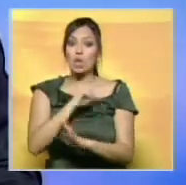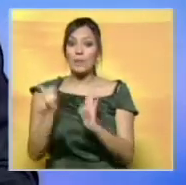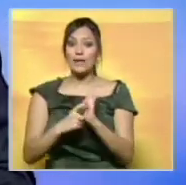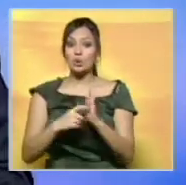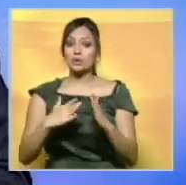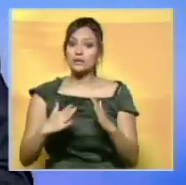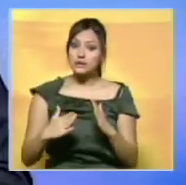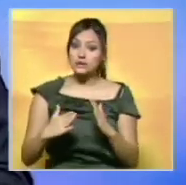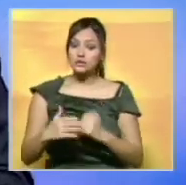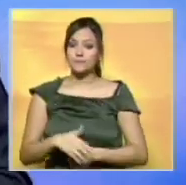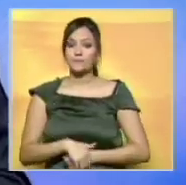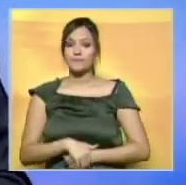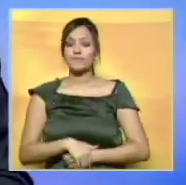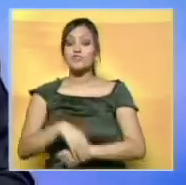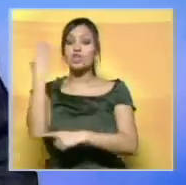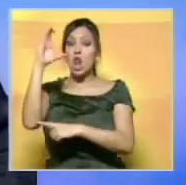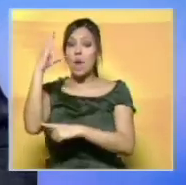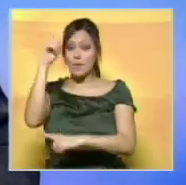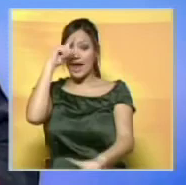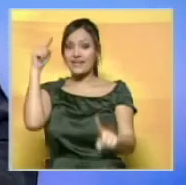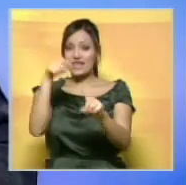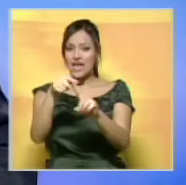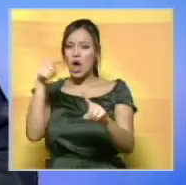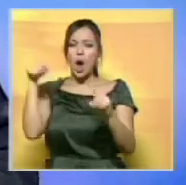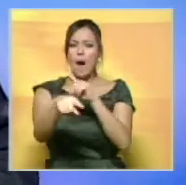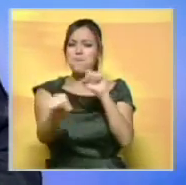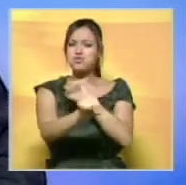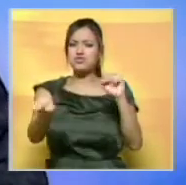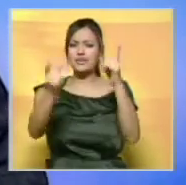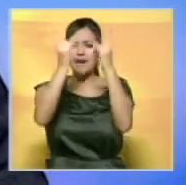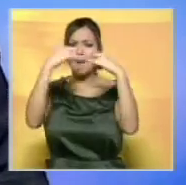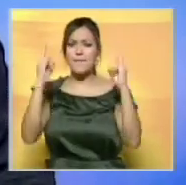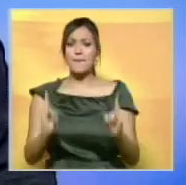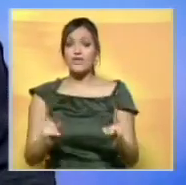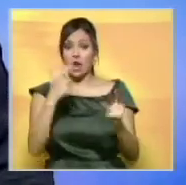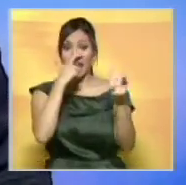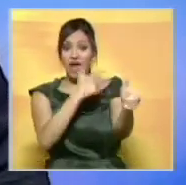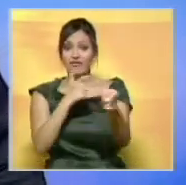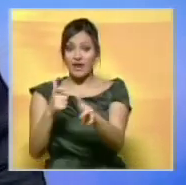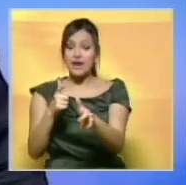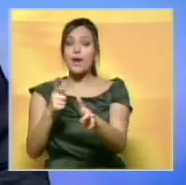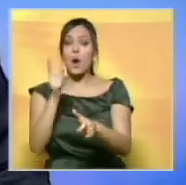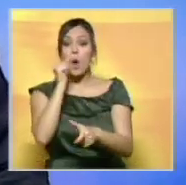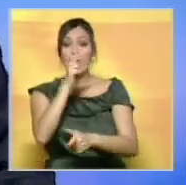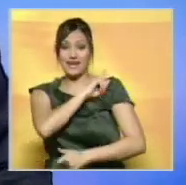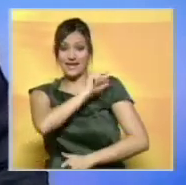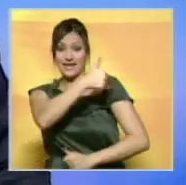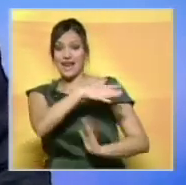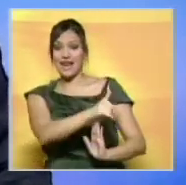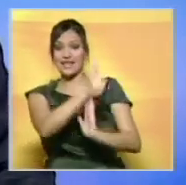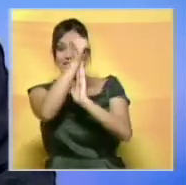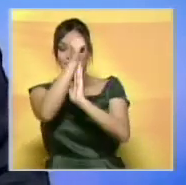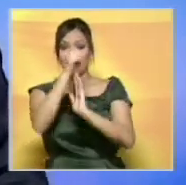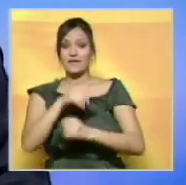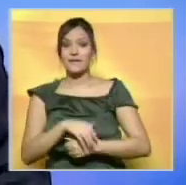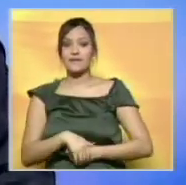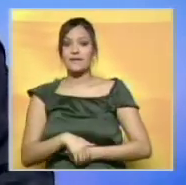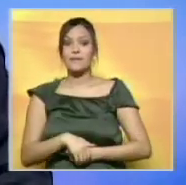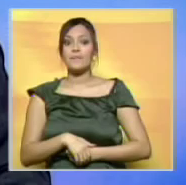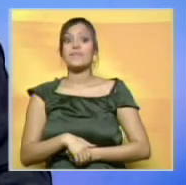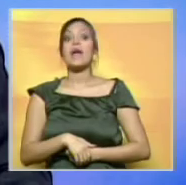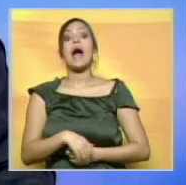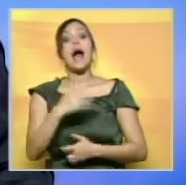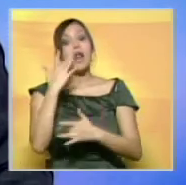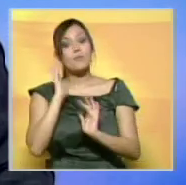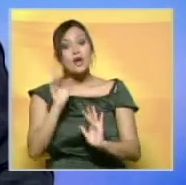En Colombia, las fuerzas aéreas indicaron que el objetivo del bombardeo a un campamento de las FARC, el comandante Omar Guevara Rivera, alias Franklin, pudo